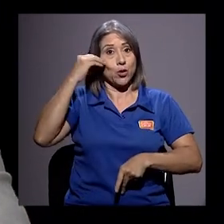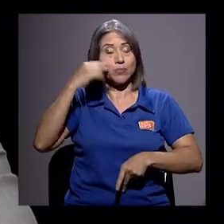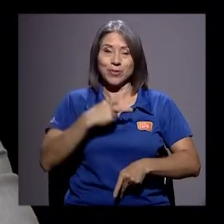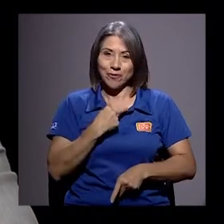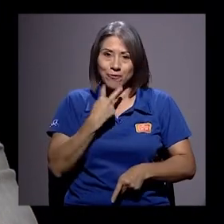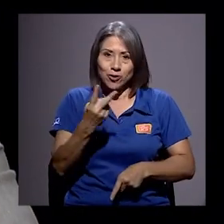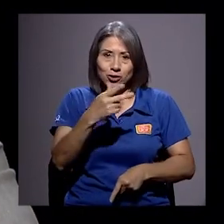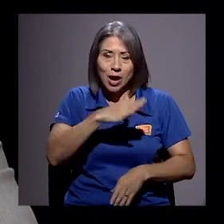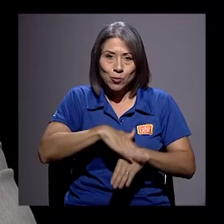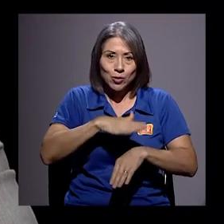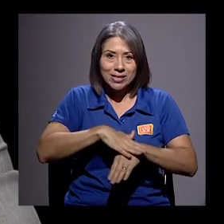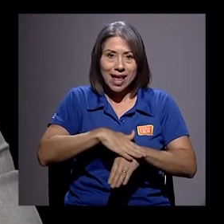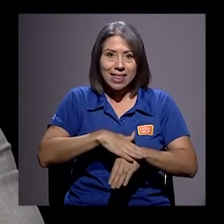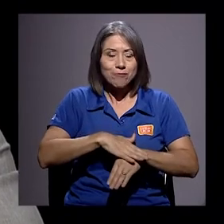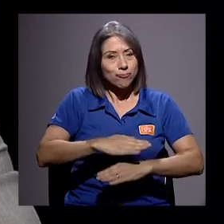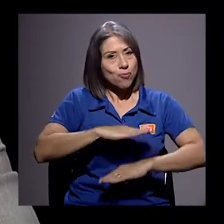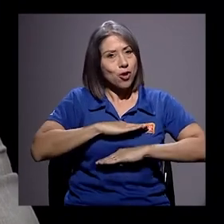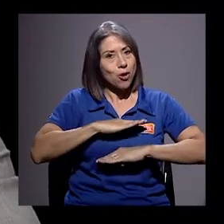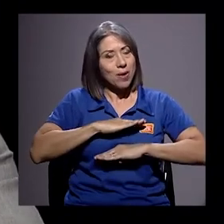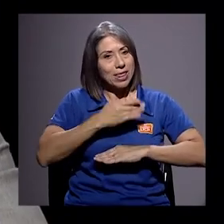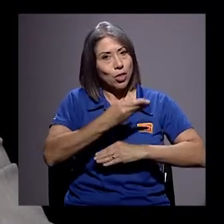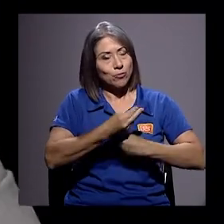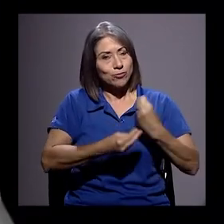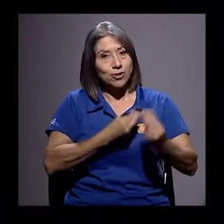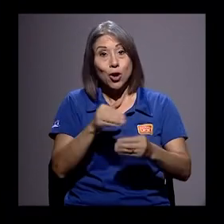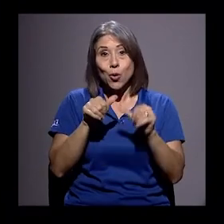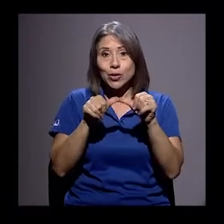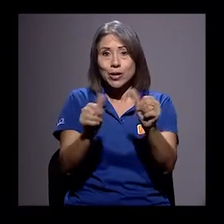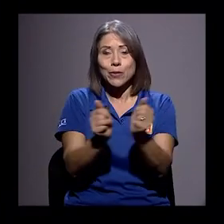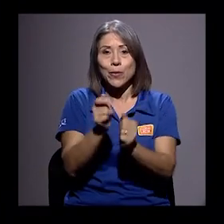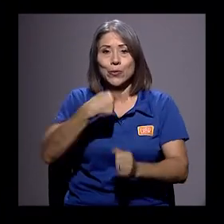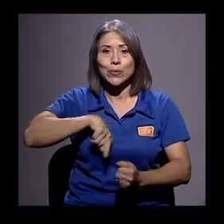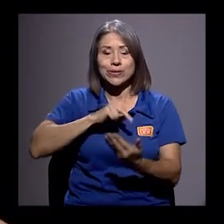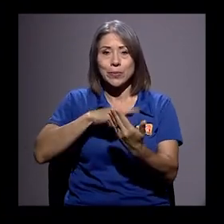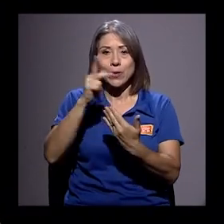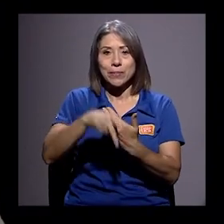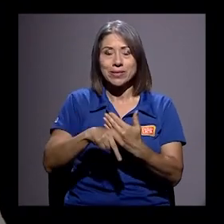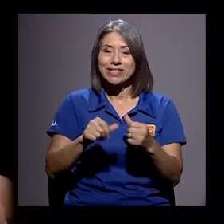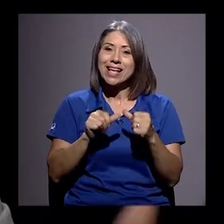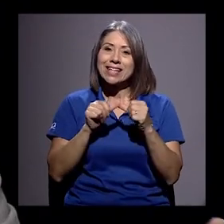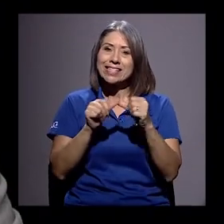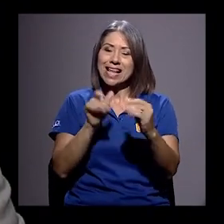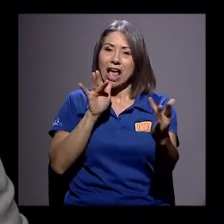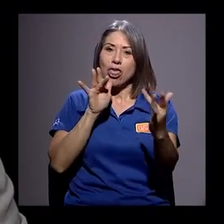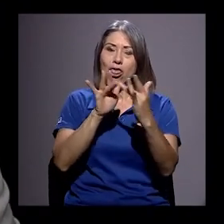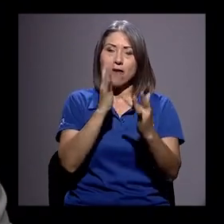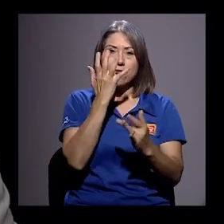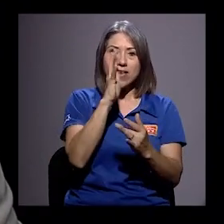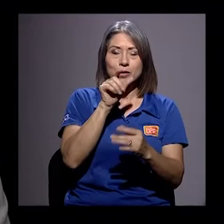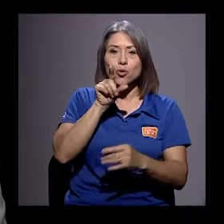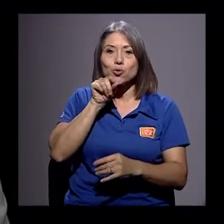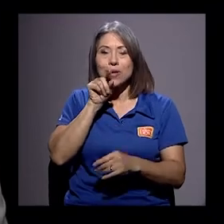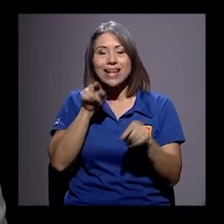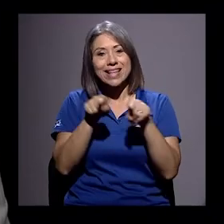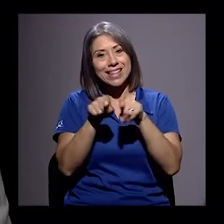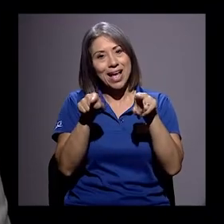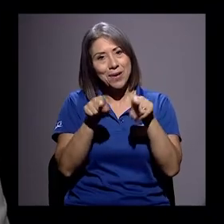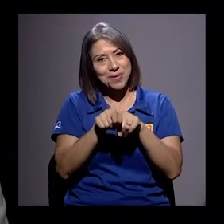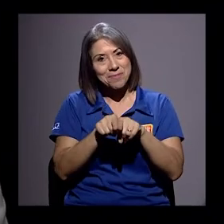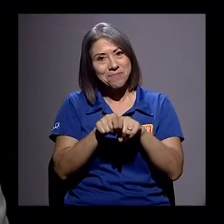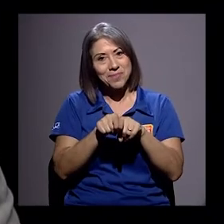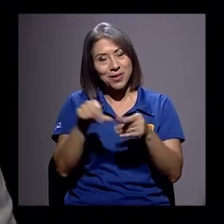y muy complacido de que estuviese con nosotros qué hacen con nuestra programación sigue en nuestro facebook nuestro twitter y por supuesto también